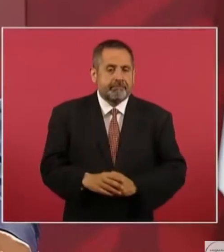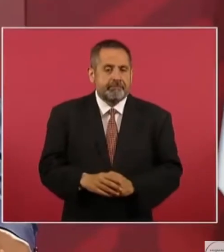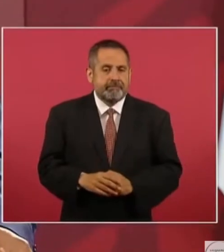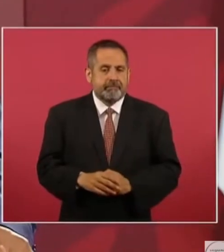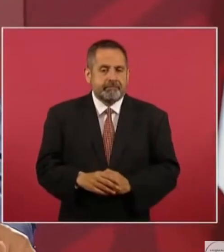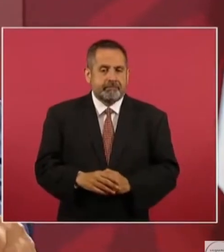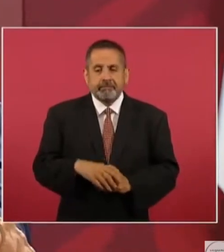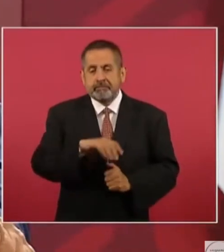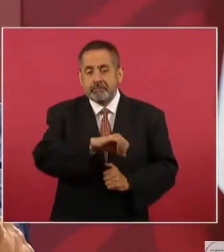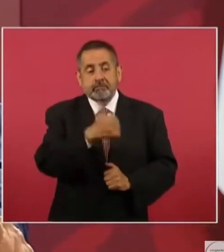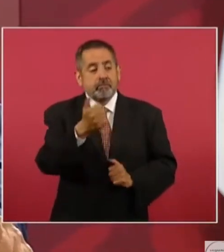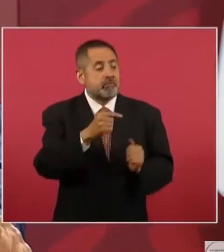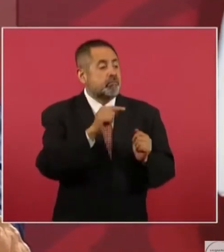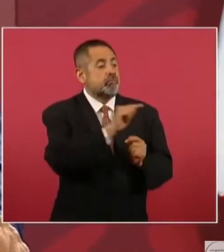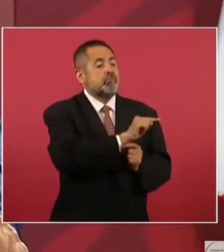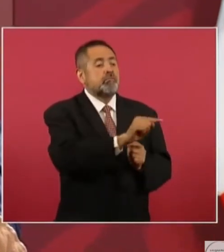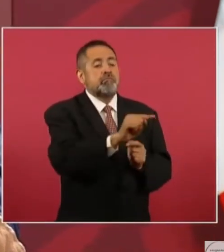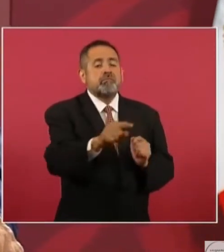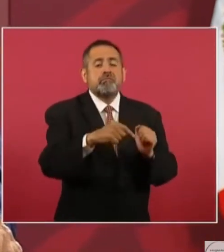pero otros